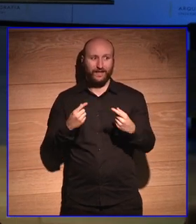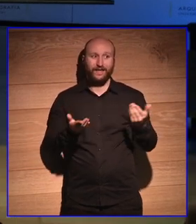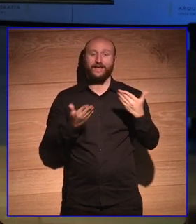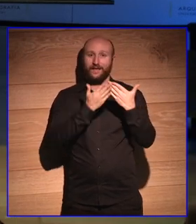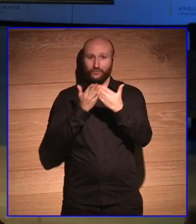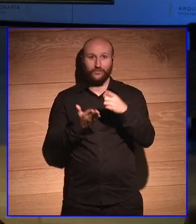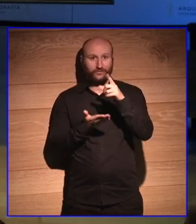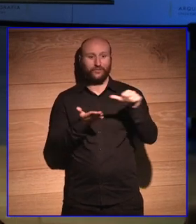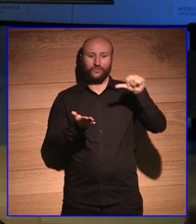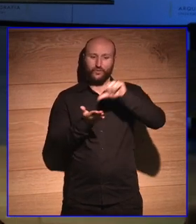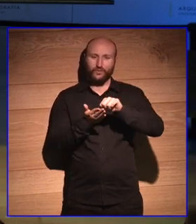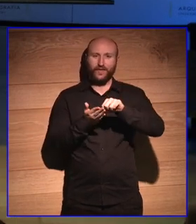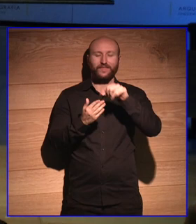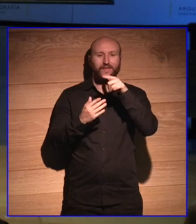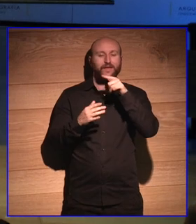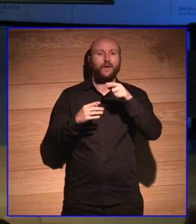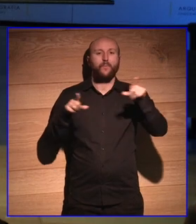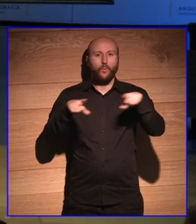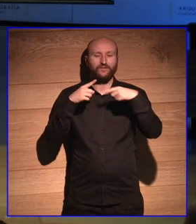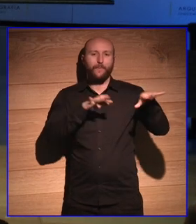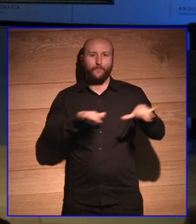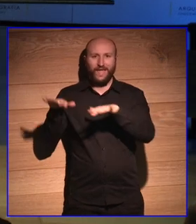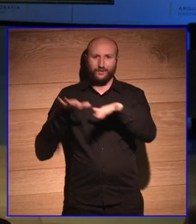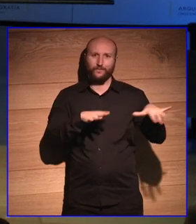sus primeros lecciones de solfeo y piano